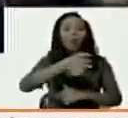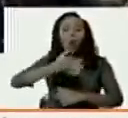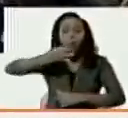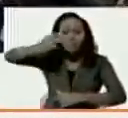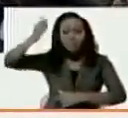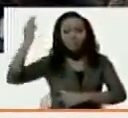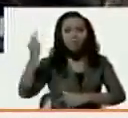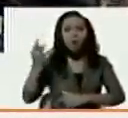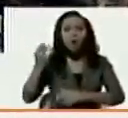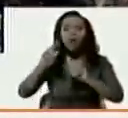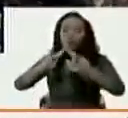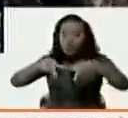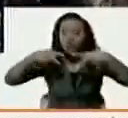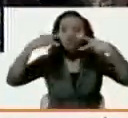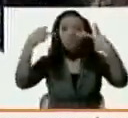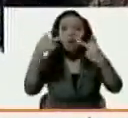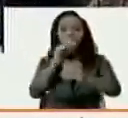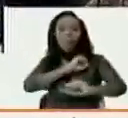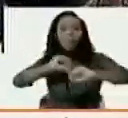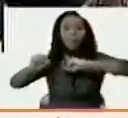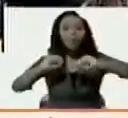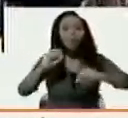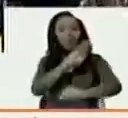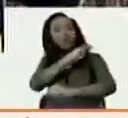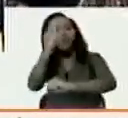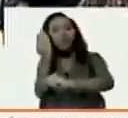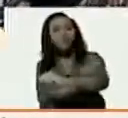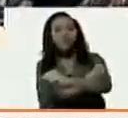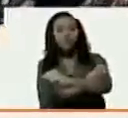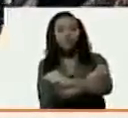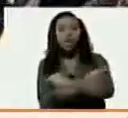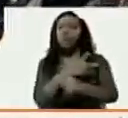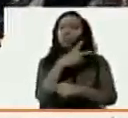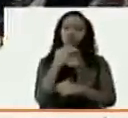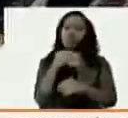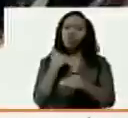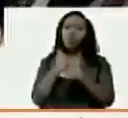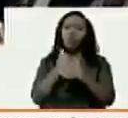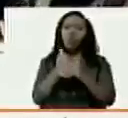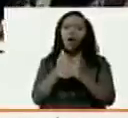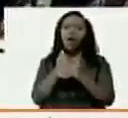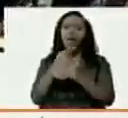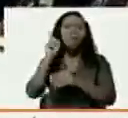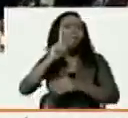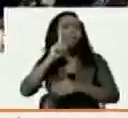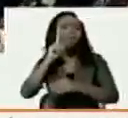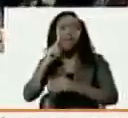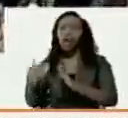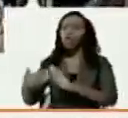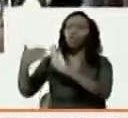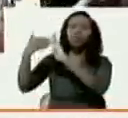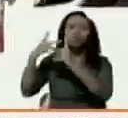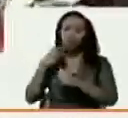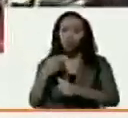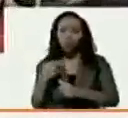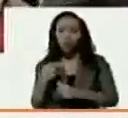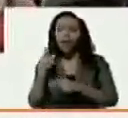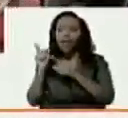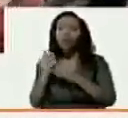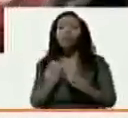nuevos movimientos para darle fortaleza a los ya existentes, no para ir contra los existentes, no, sino para darle mucho más